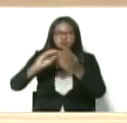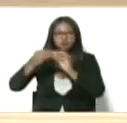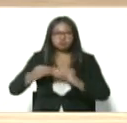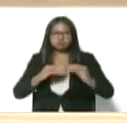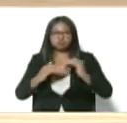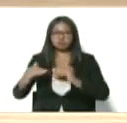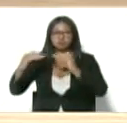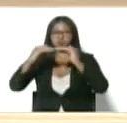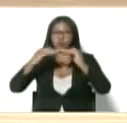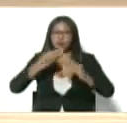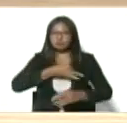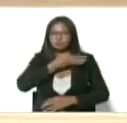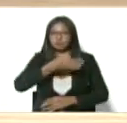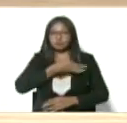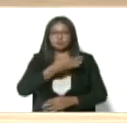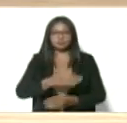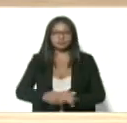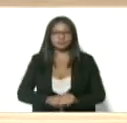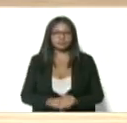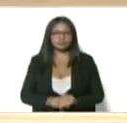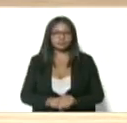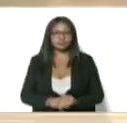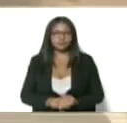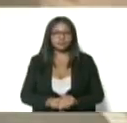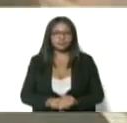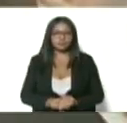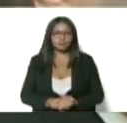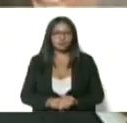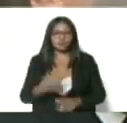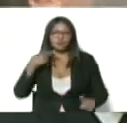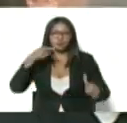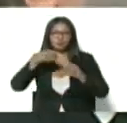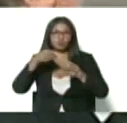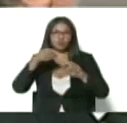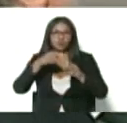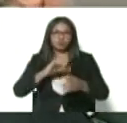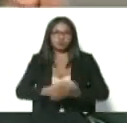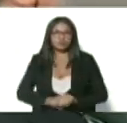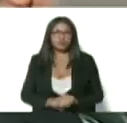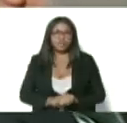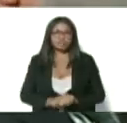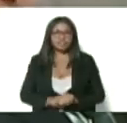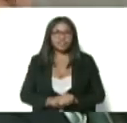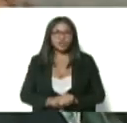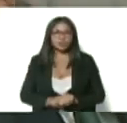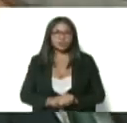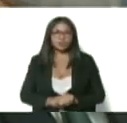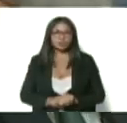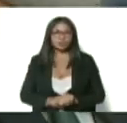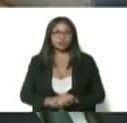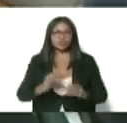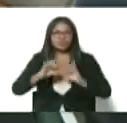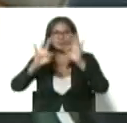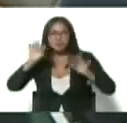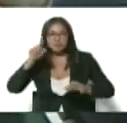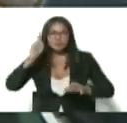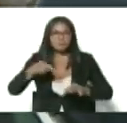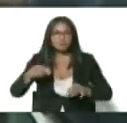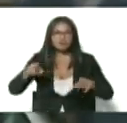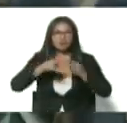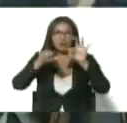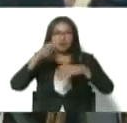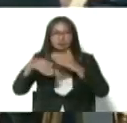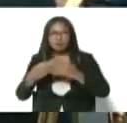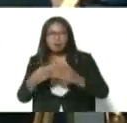social para cumplir objetivos y para eso podemos fortalecer las instituciones lo dije cuando